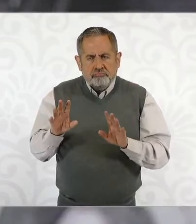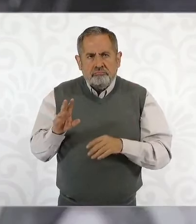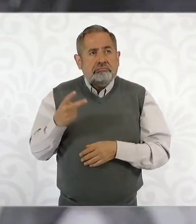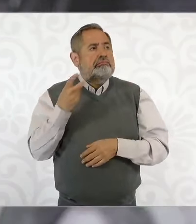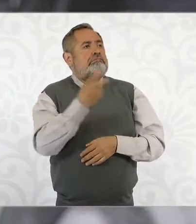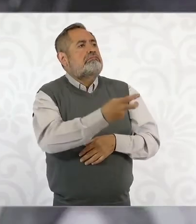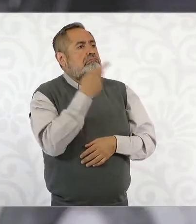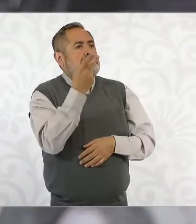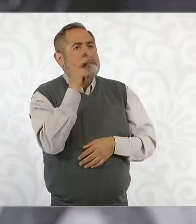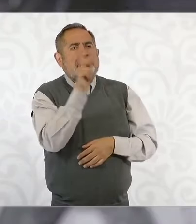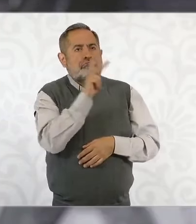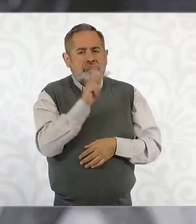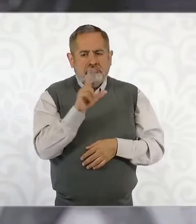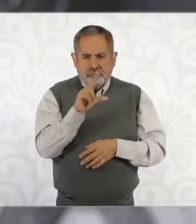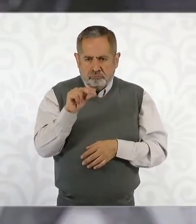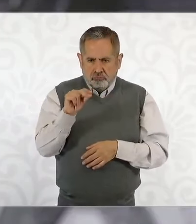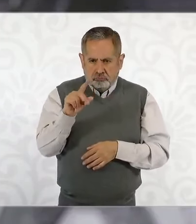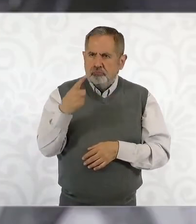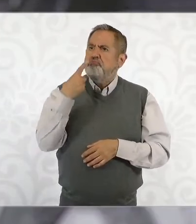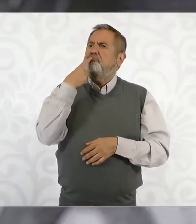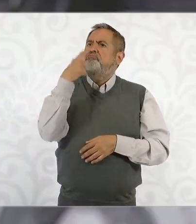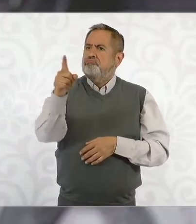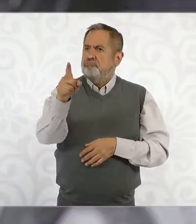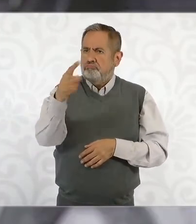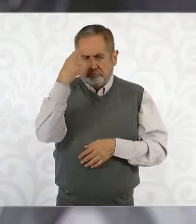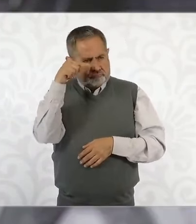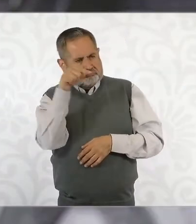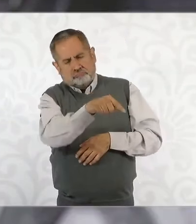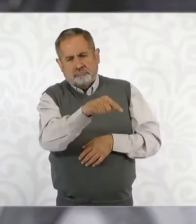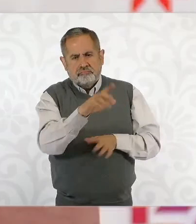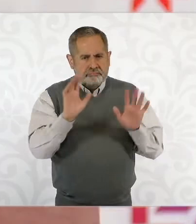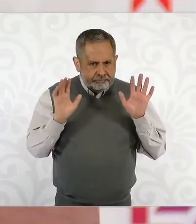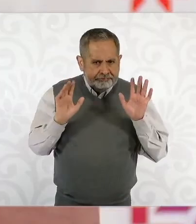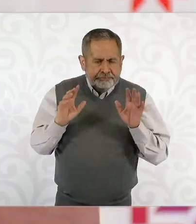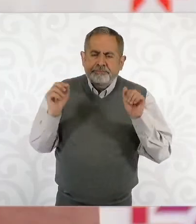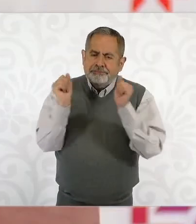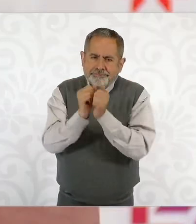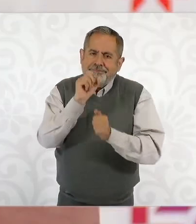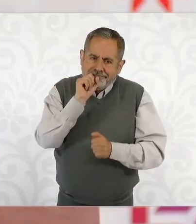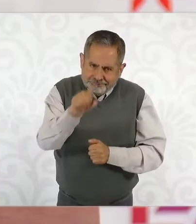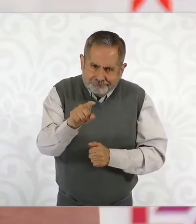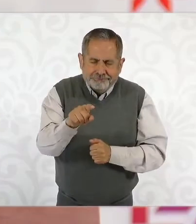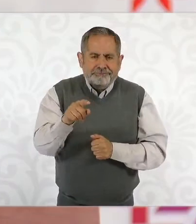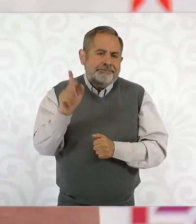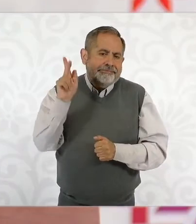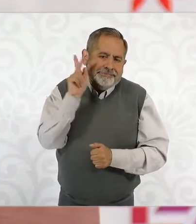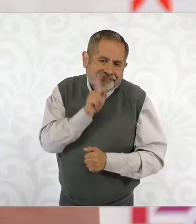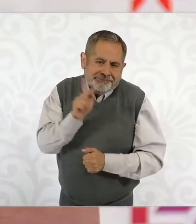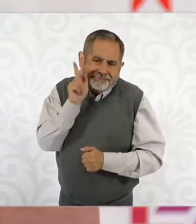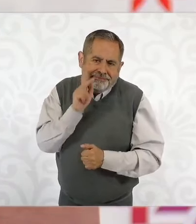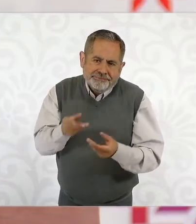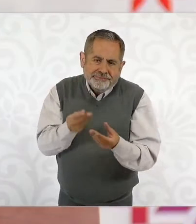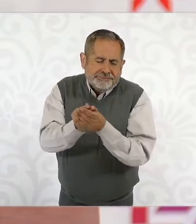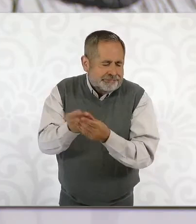situación, para que no haya ningún encubrimiento, sino que realmente, y tiene que haber pues también conocimiento de las pruebas, ¿no?